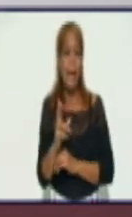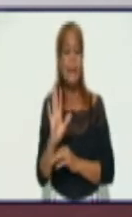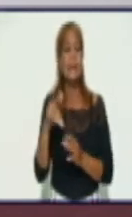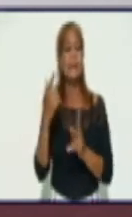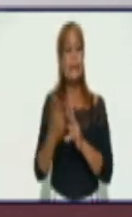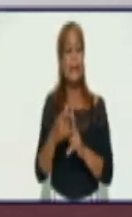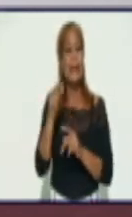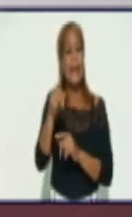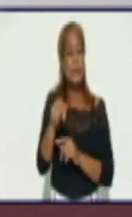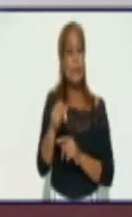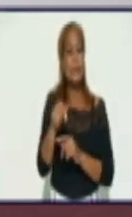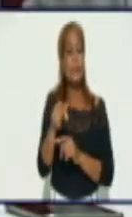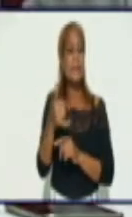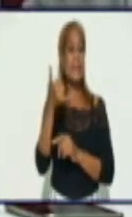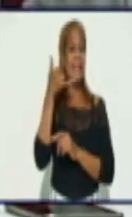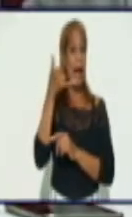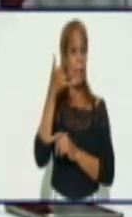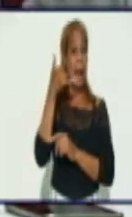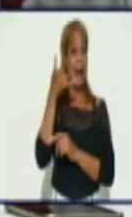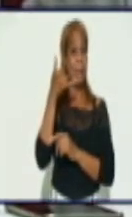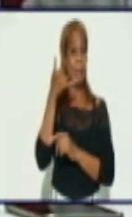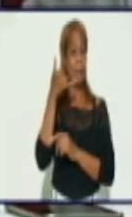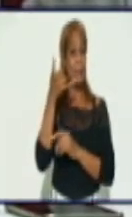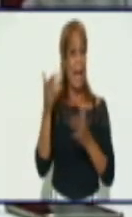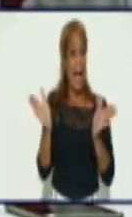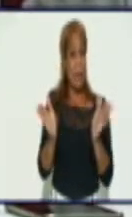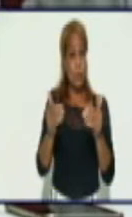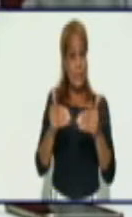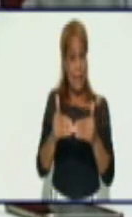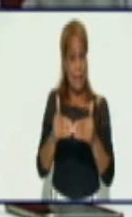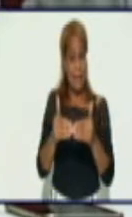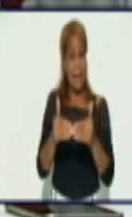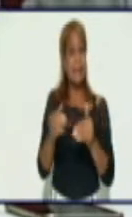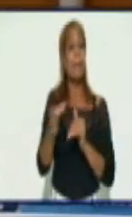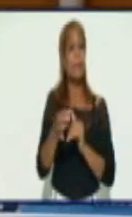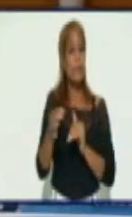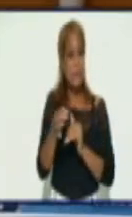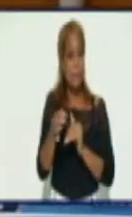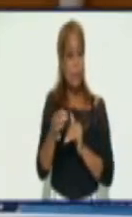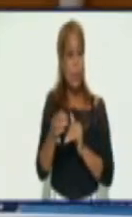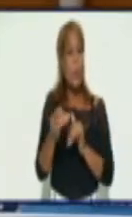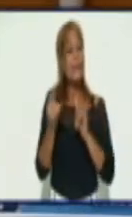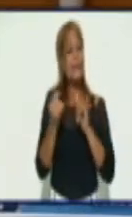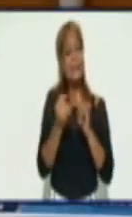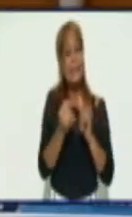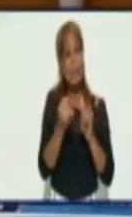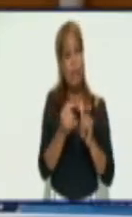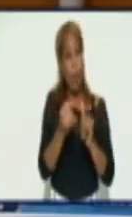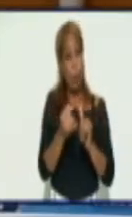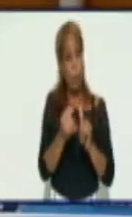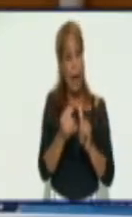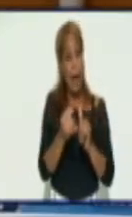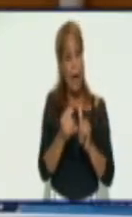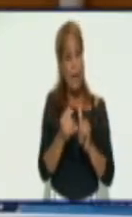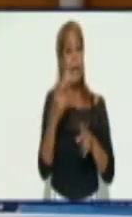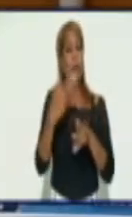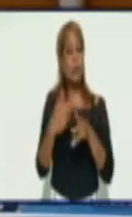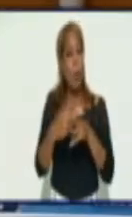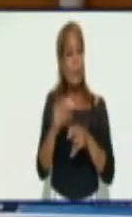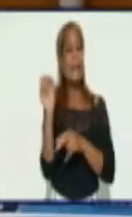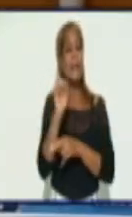de municipios lo que va porque va a transitar lo que se apruebe y se va a conocer el tipo de carga el chofer y el